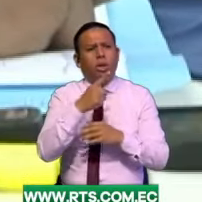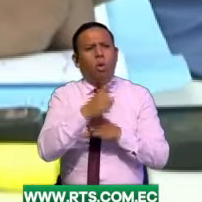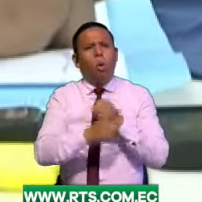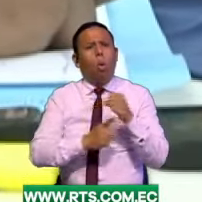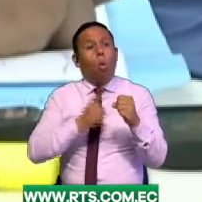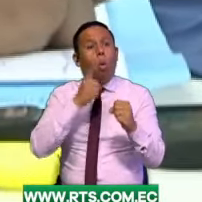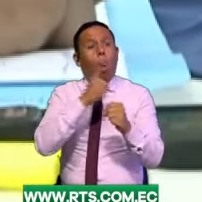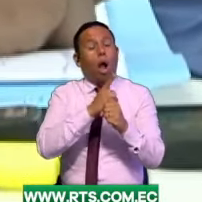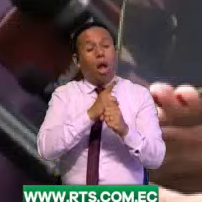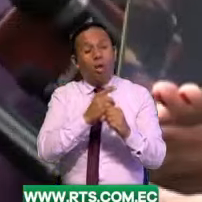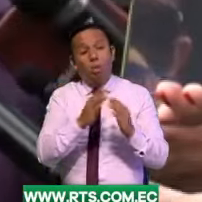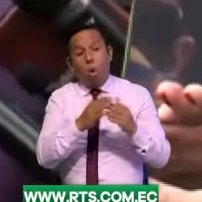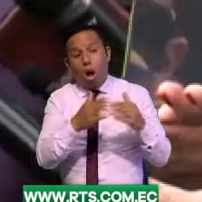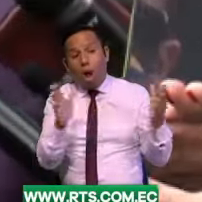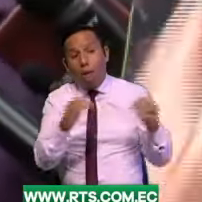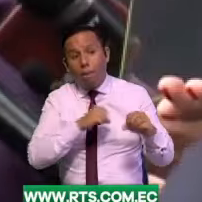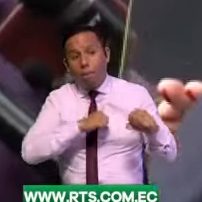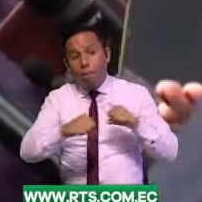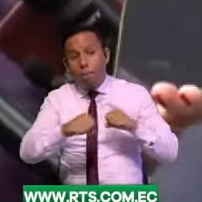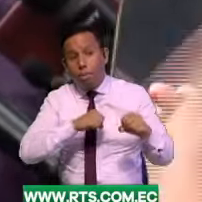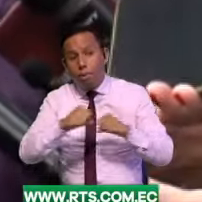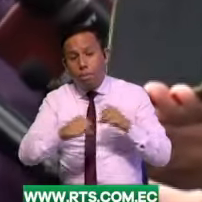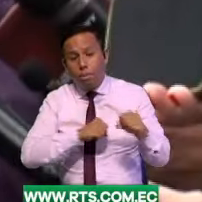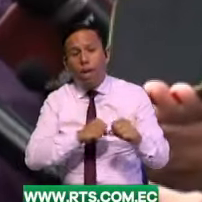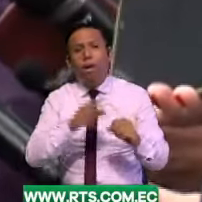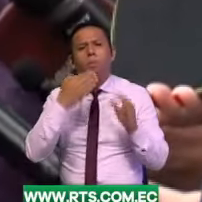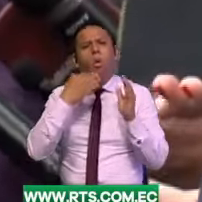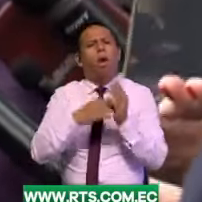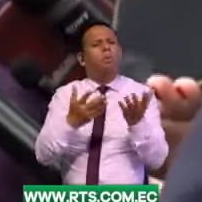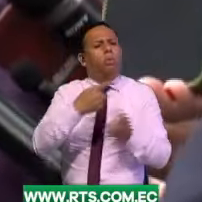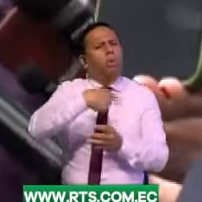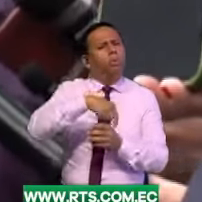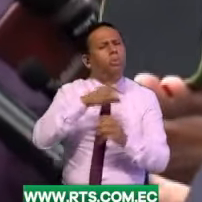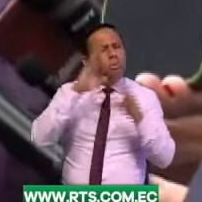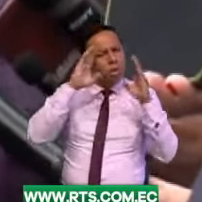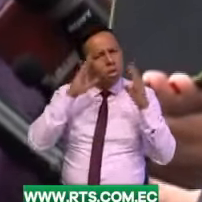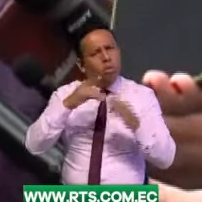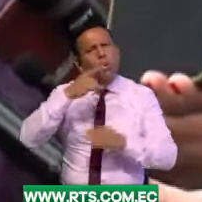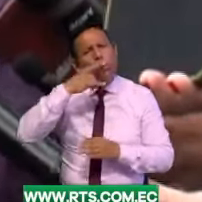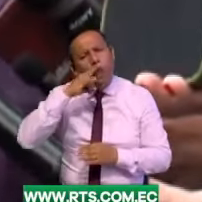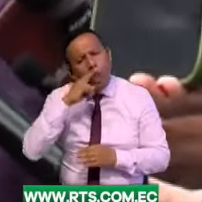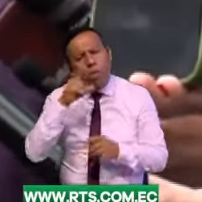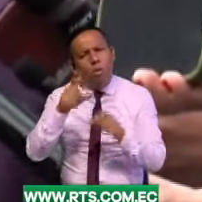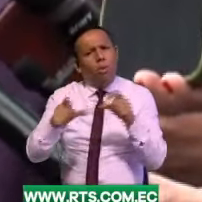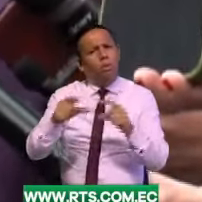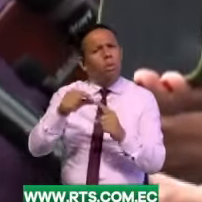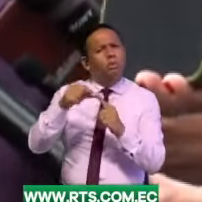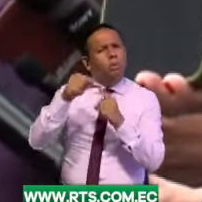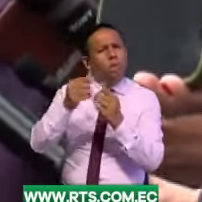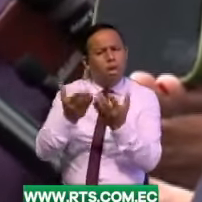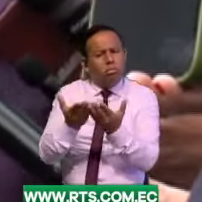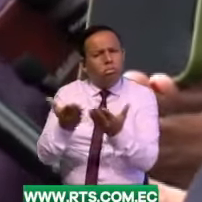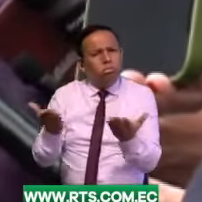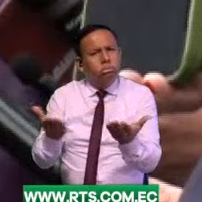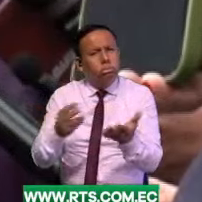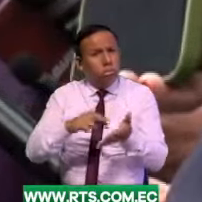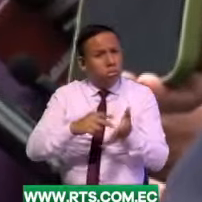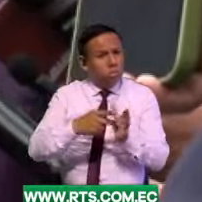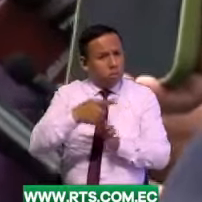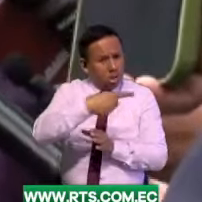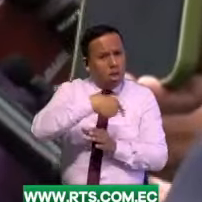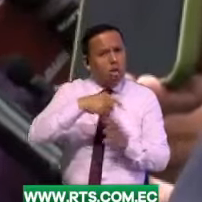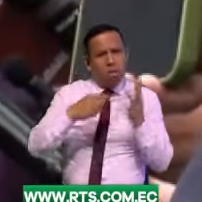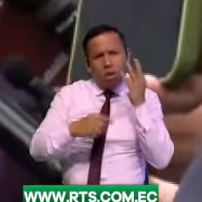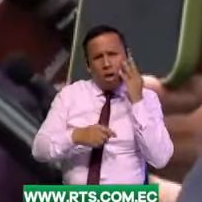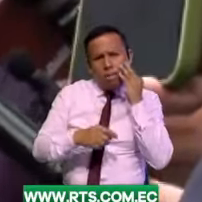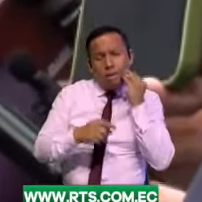haberse constituido. Porque claro, van a trabajar con niños, con personas vulnerables, deben tener una cierta